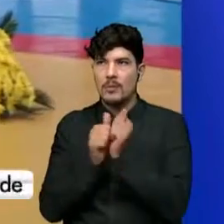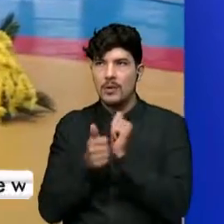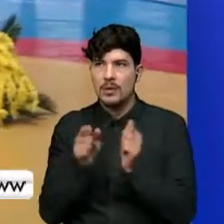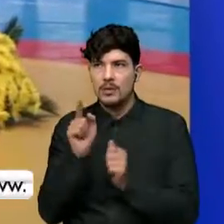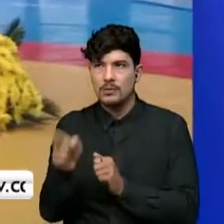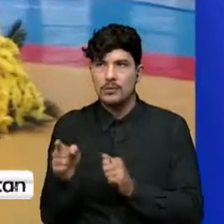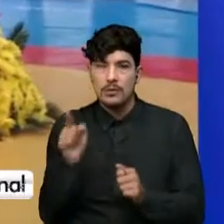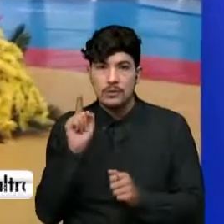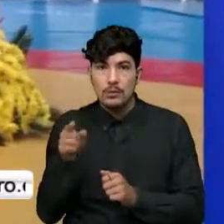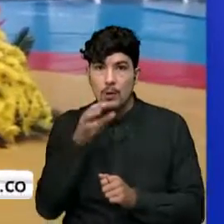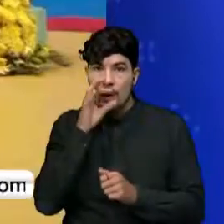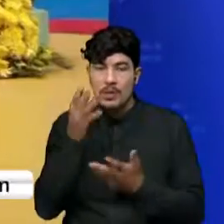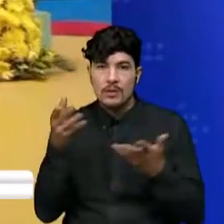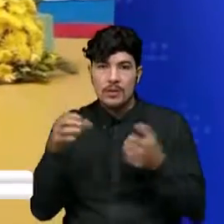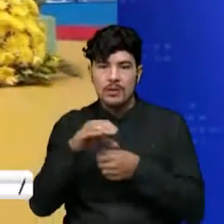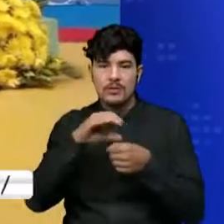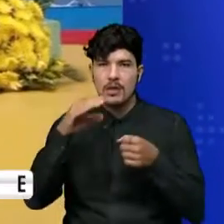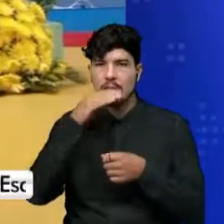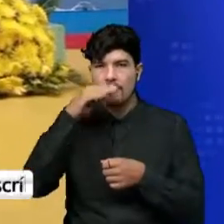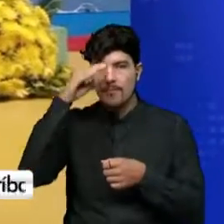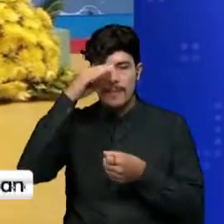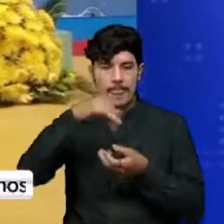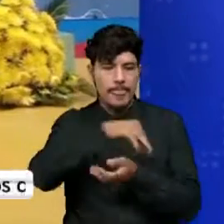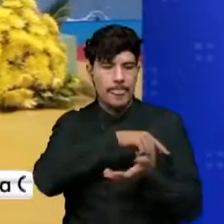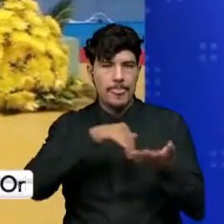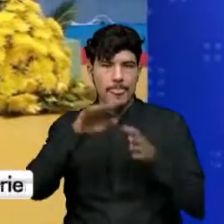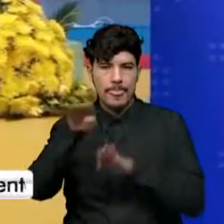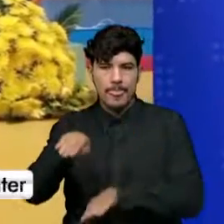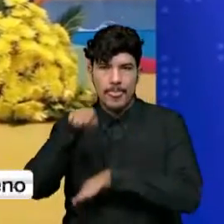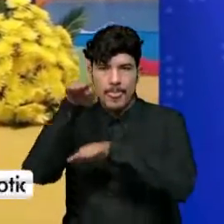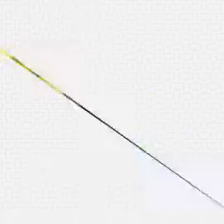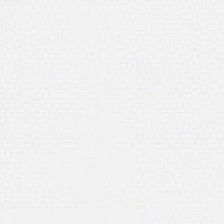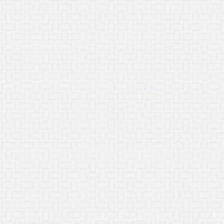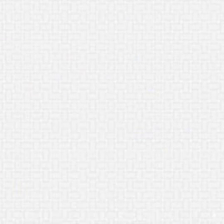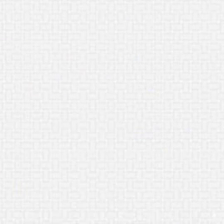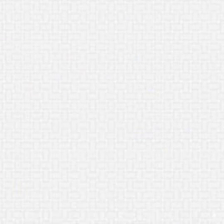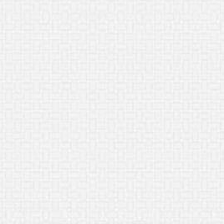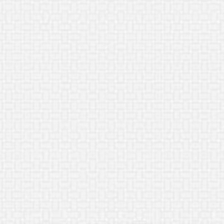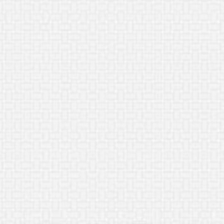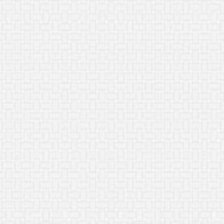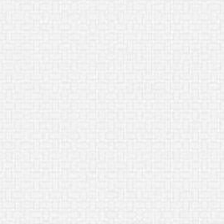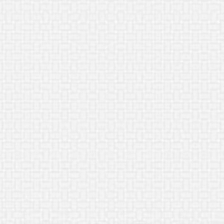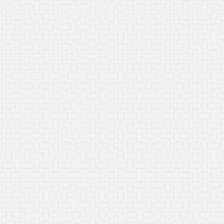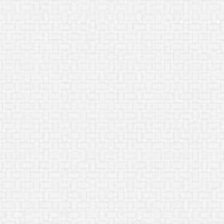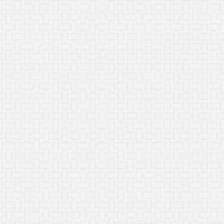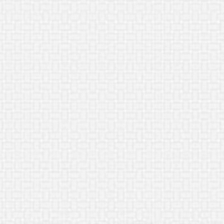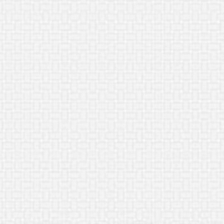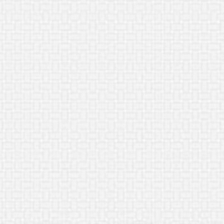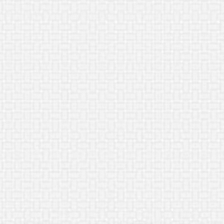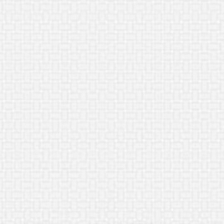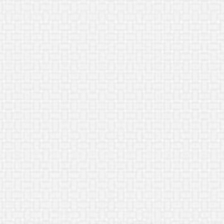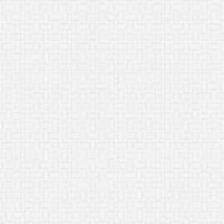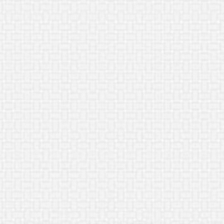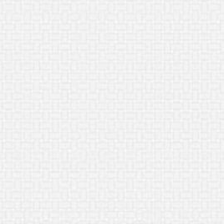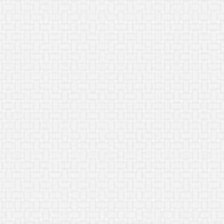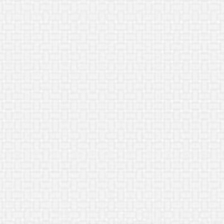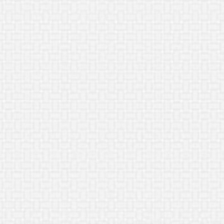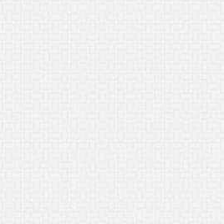cumplido el medellín santander estuvo representado por 32 deportistas canal 2 tocó